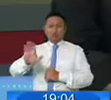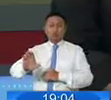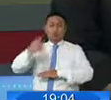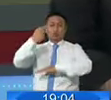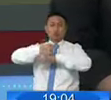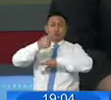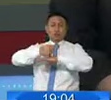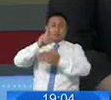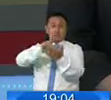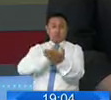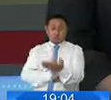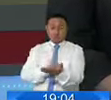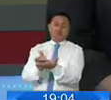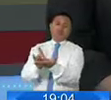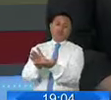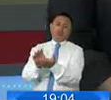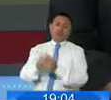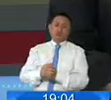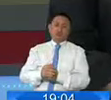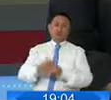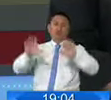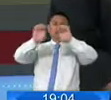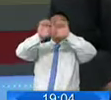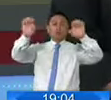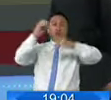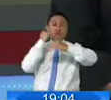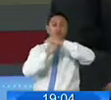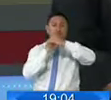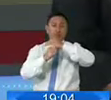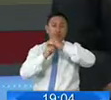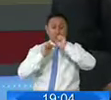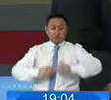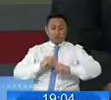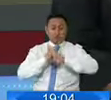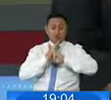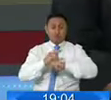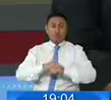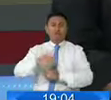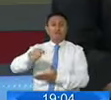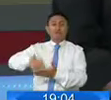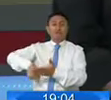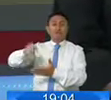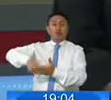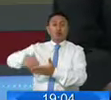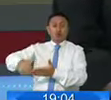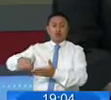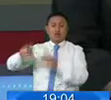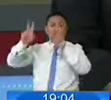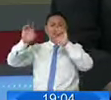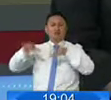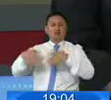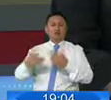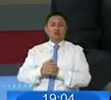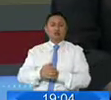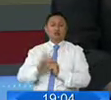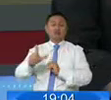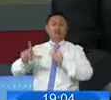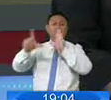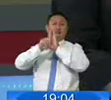del proyecto. Por su parte, la empresa de Metro respondió que el contrato se basaría en